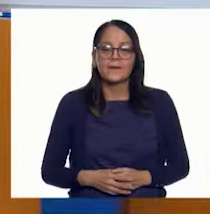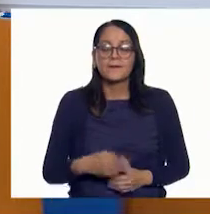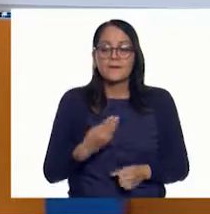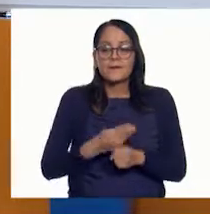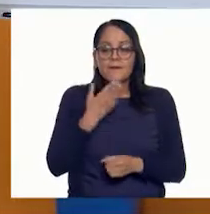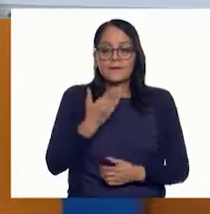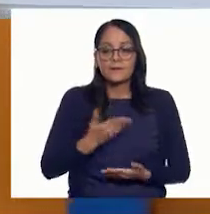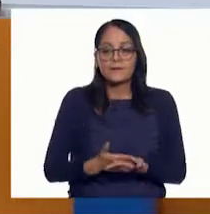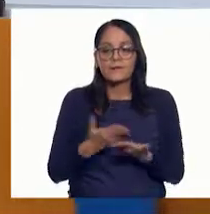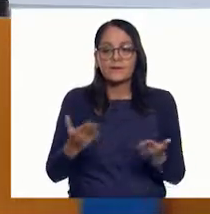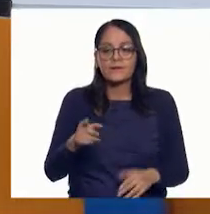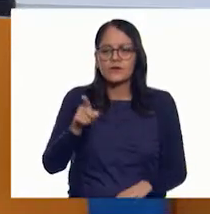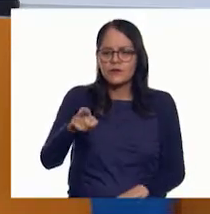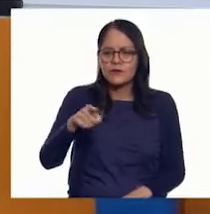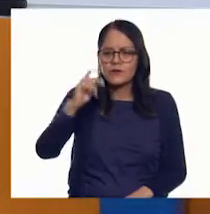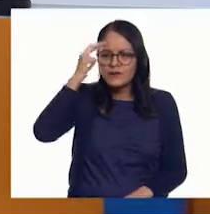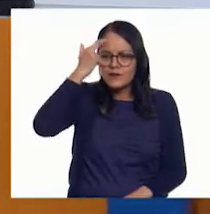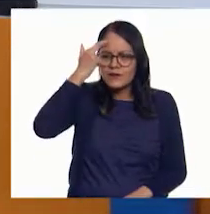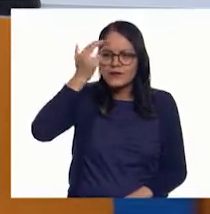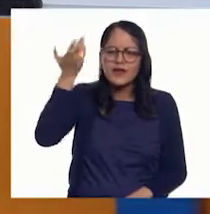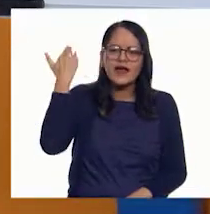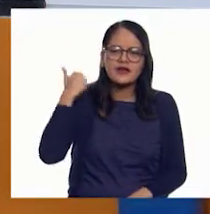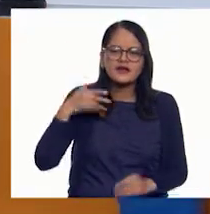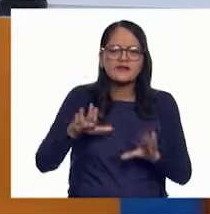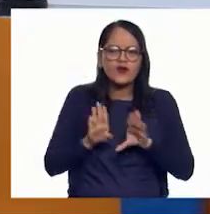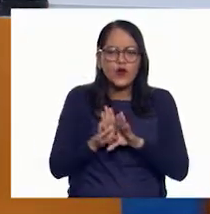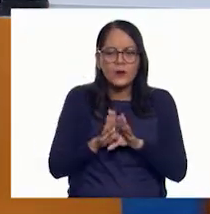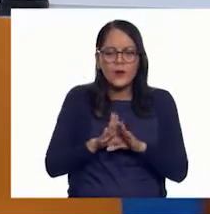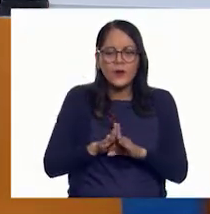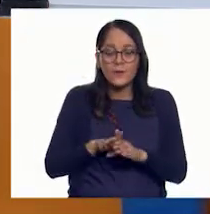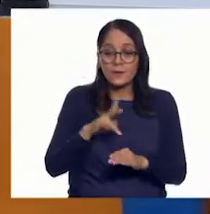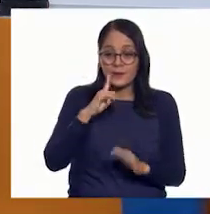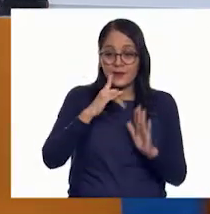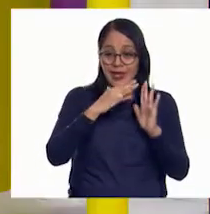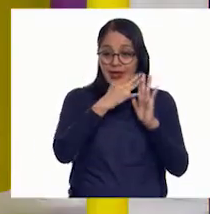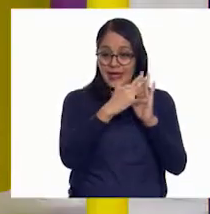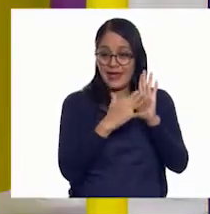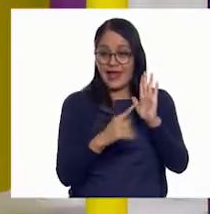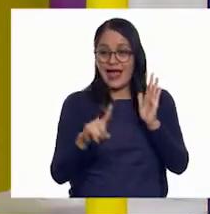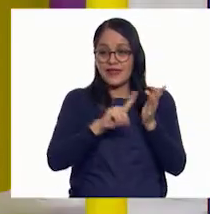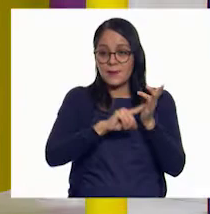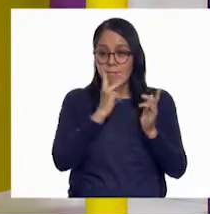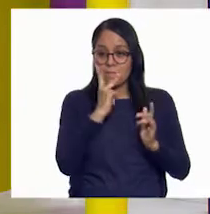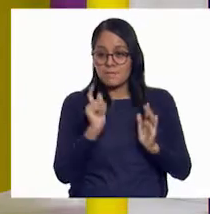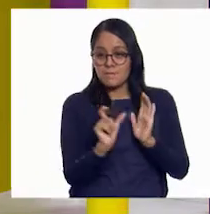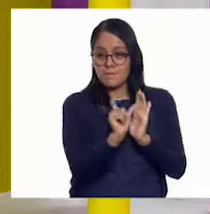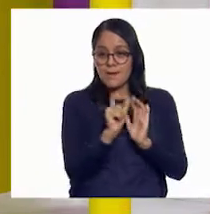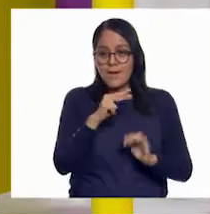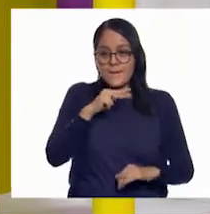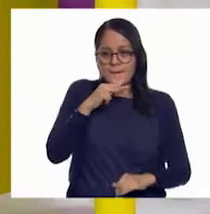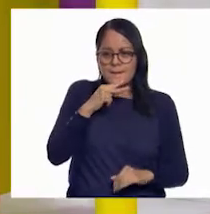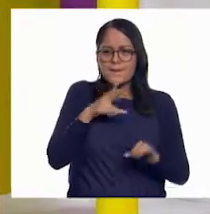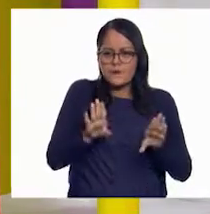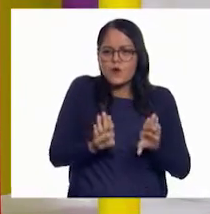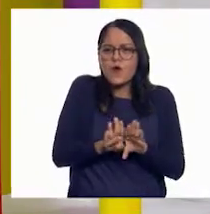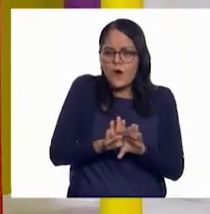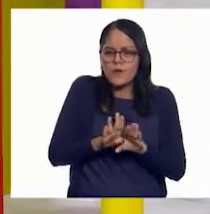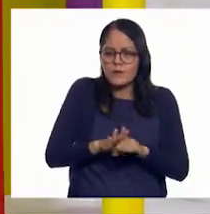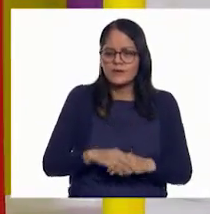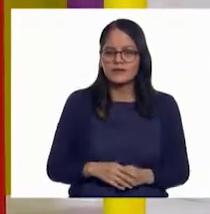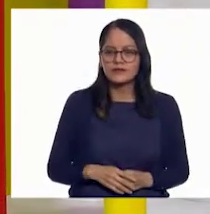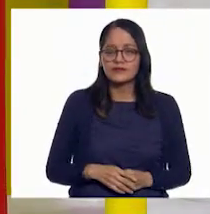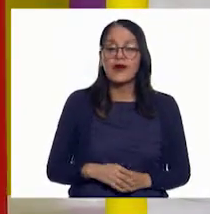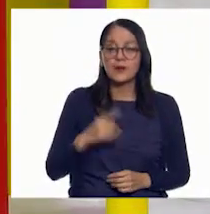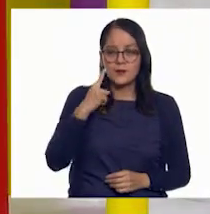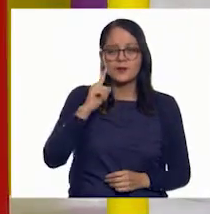Ale, ¿recordarás cómo estaban escritos los verbos en la receta que leímos? Maestra Lucerito, ahora sí que presté atención en